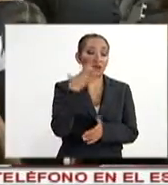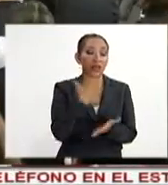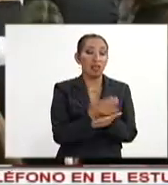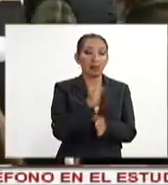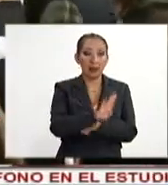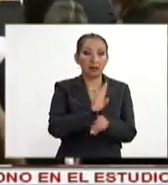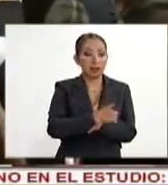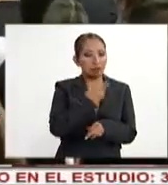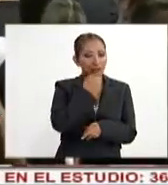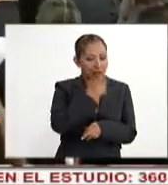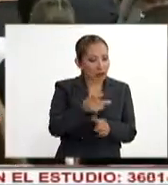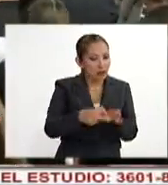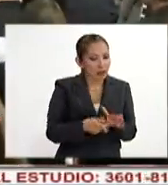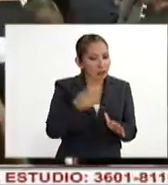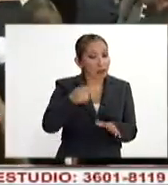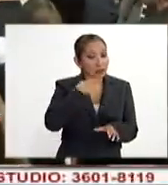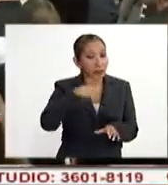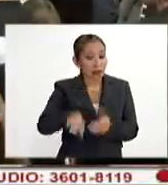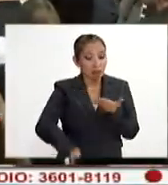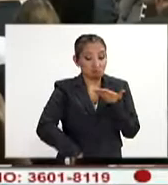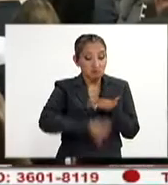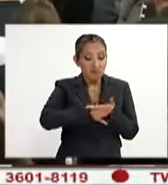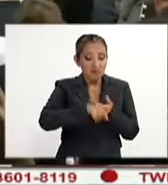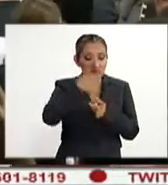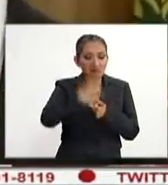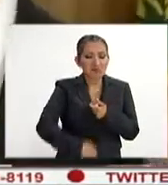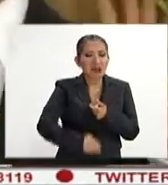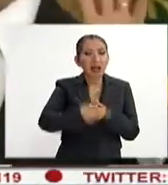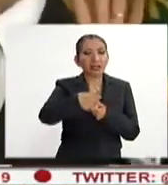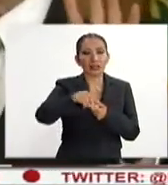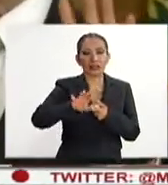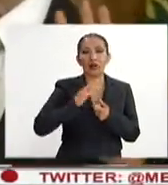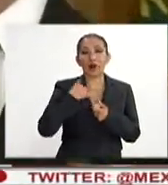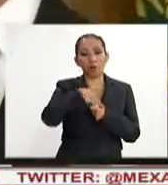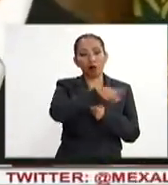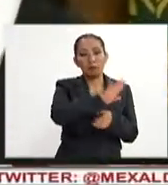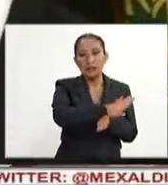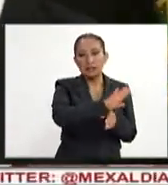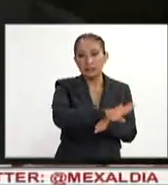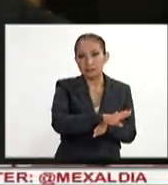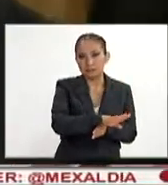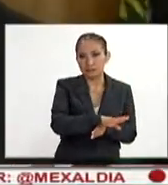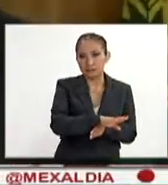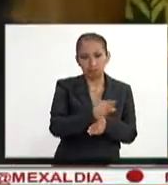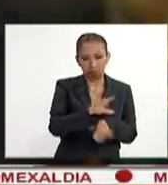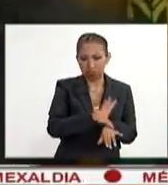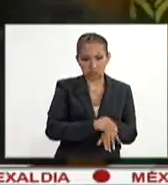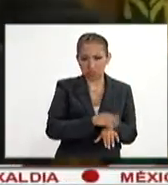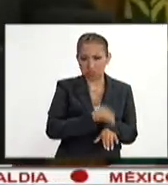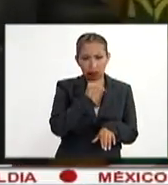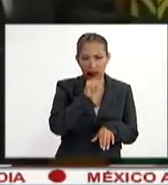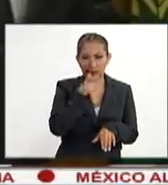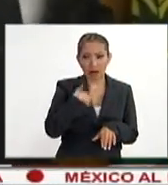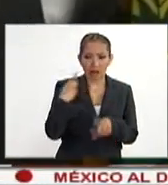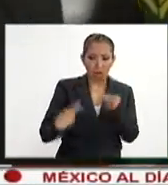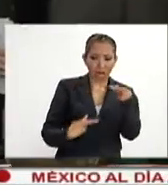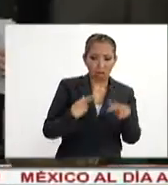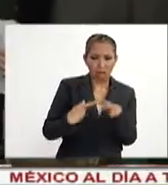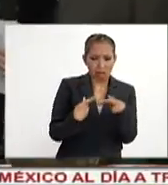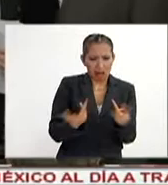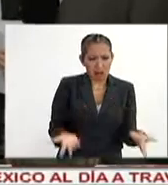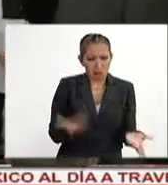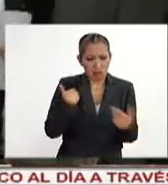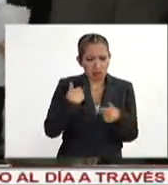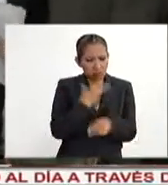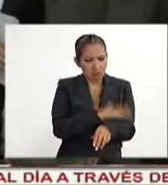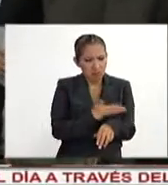e insistió que la demanda en su contra es un atentado contra Brasil. Agregó que no permitirá que se cuestione su honor ni